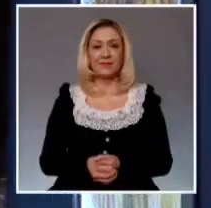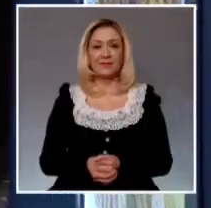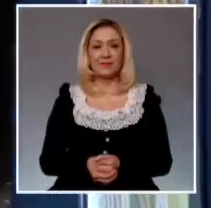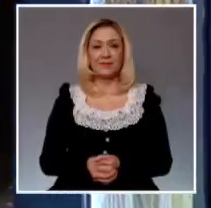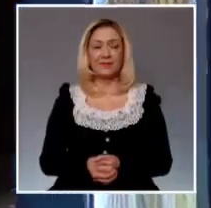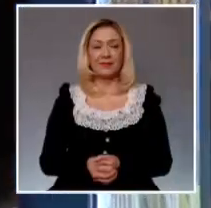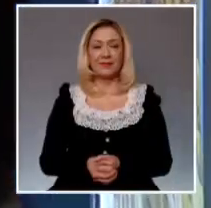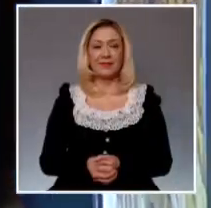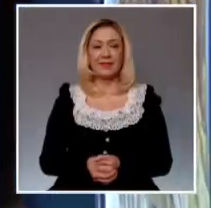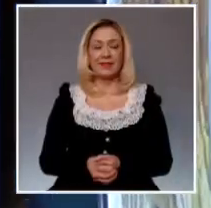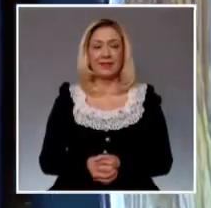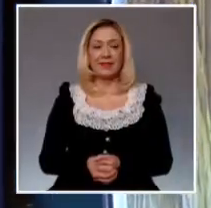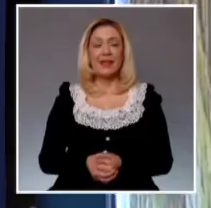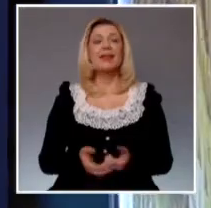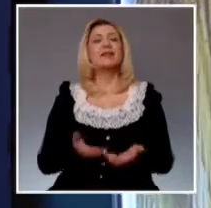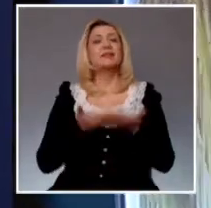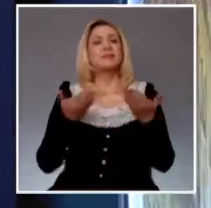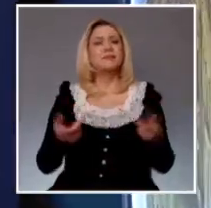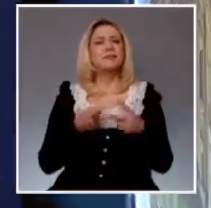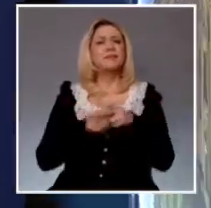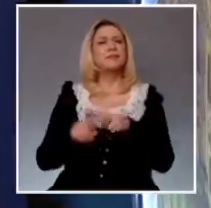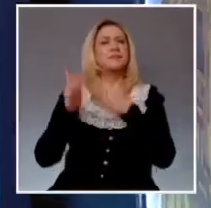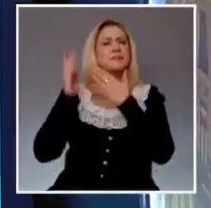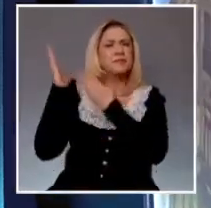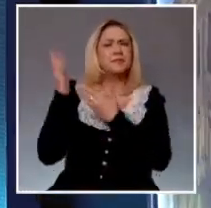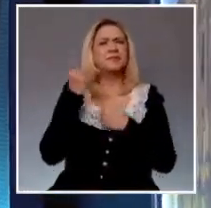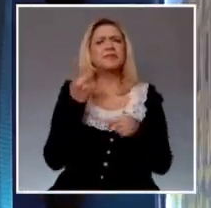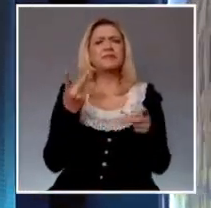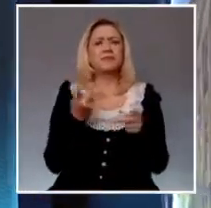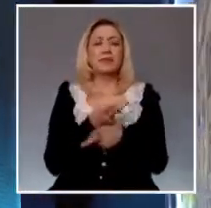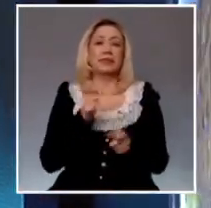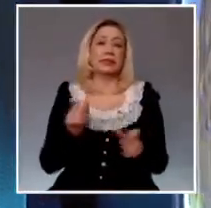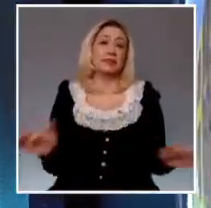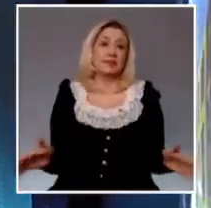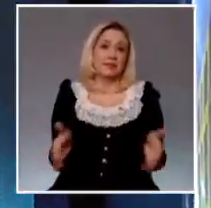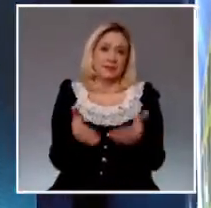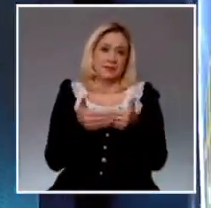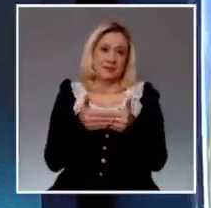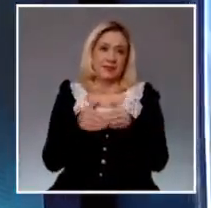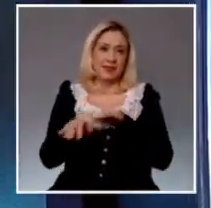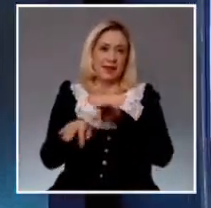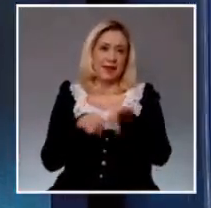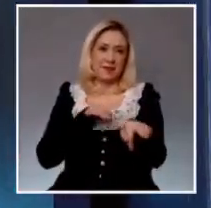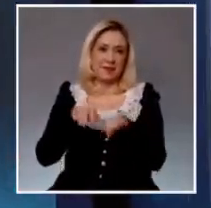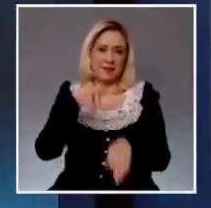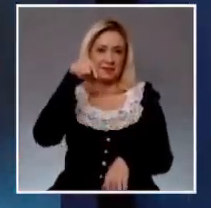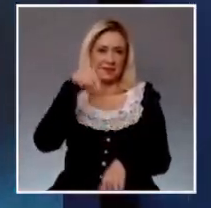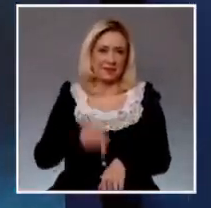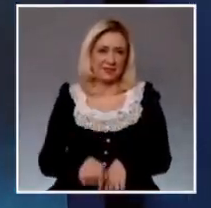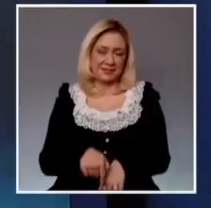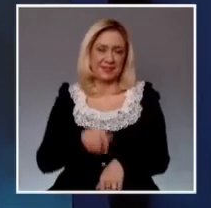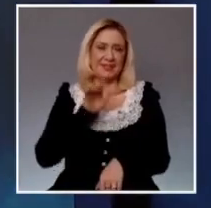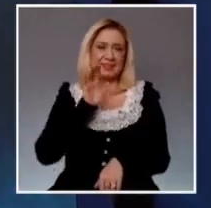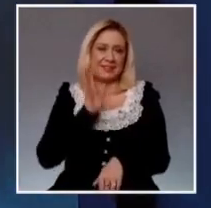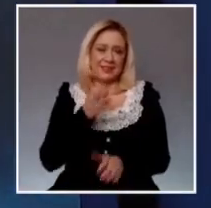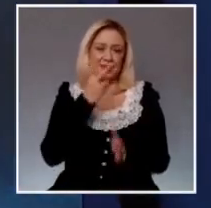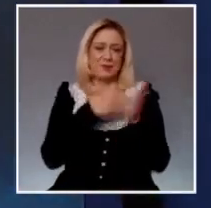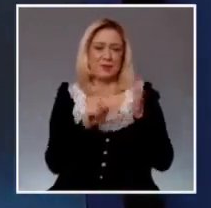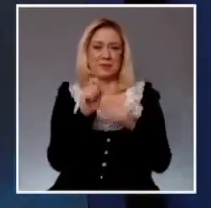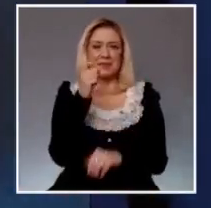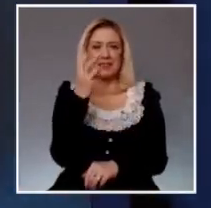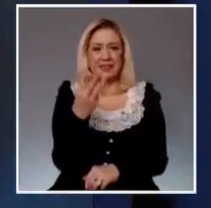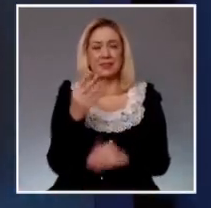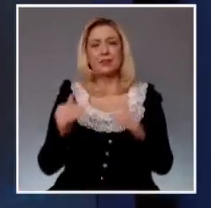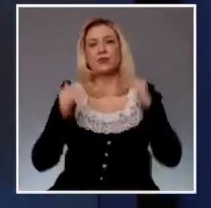Iniciamos con la información. Con el cierre del segundo periodo de sesiones de la Suprema Corte, la ministra presidenta Norma Lucía Piña rindió su